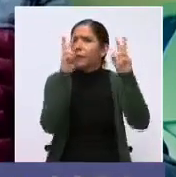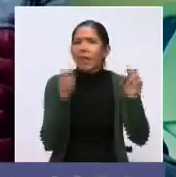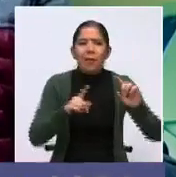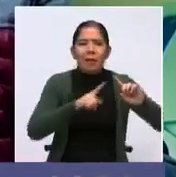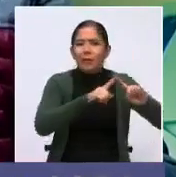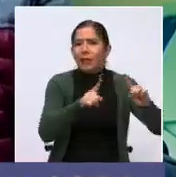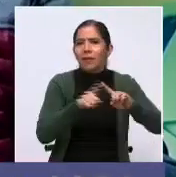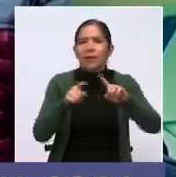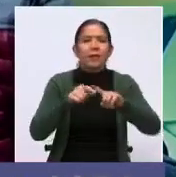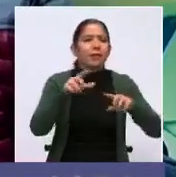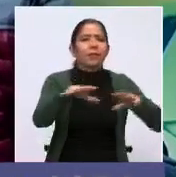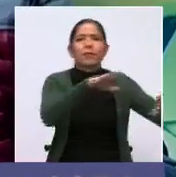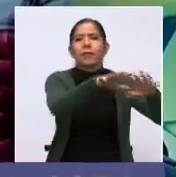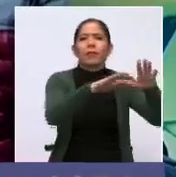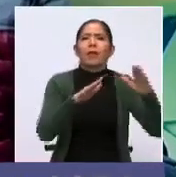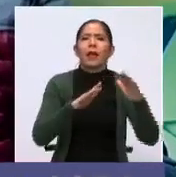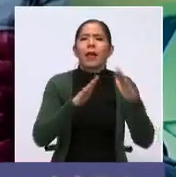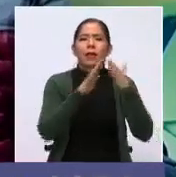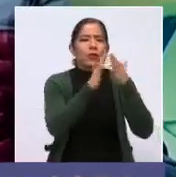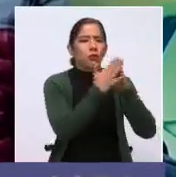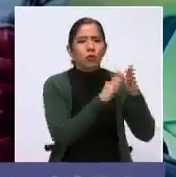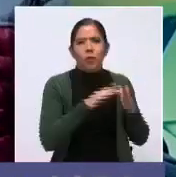diferentes barrios y de la población alteña?